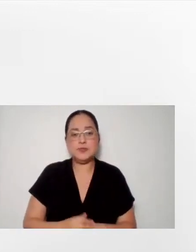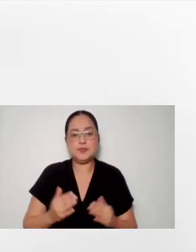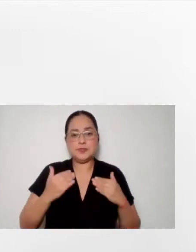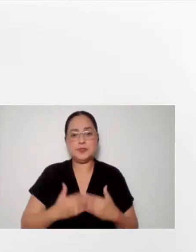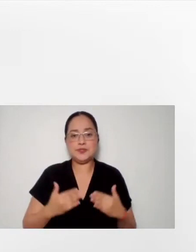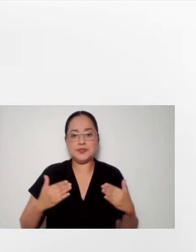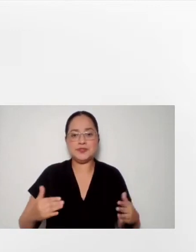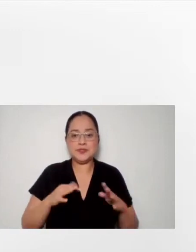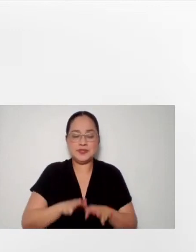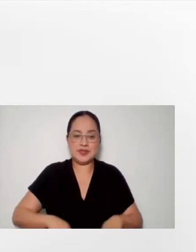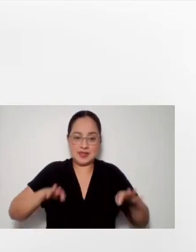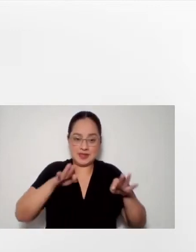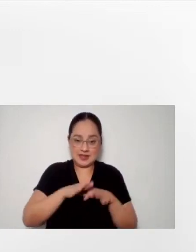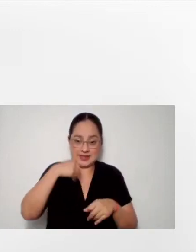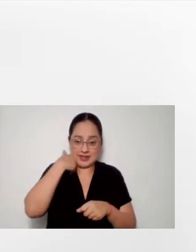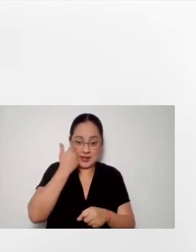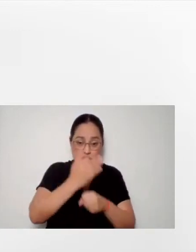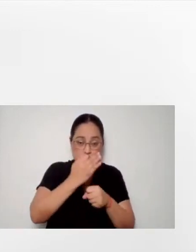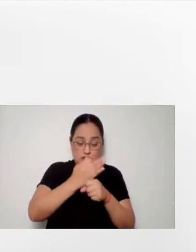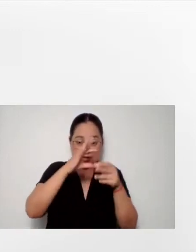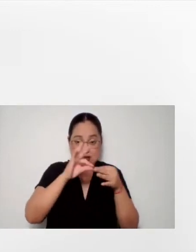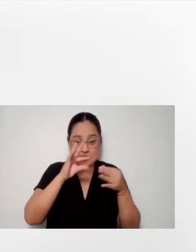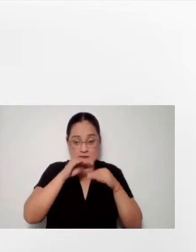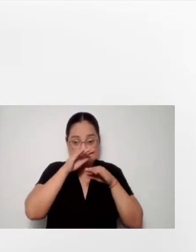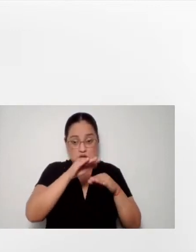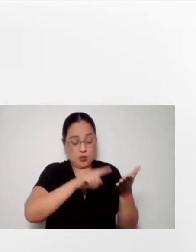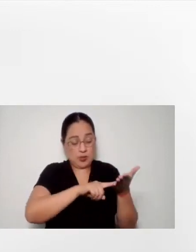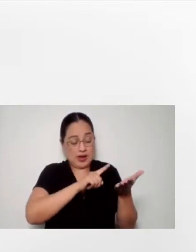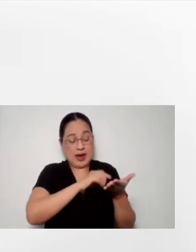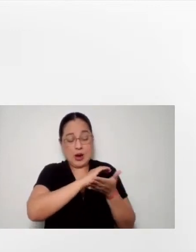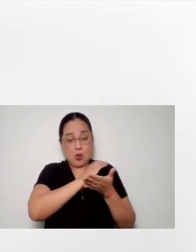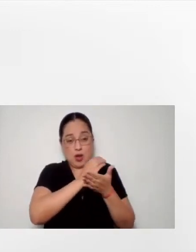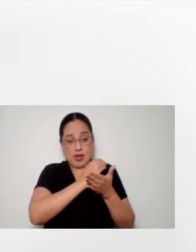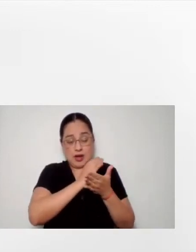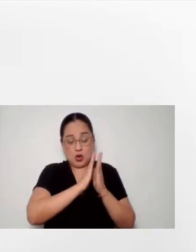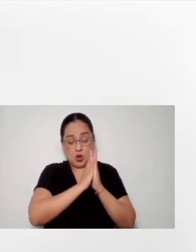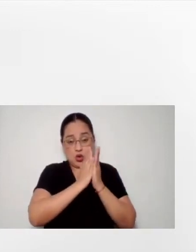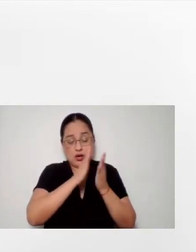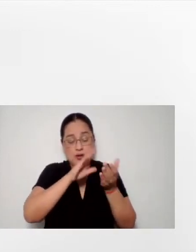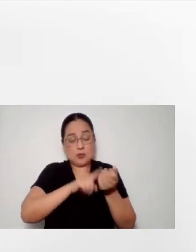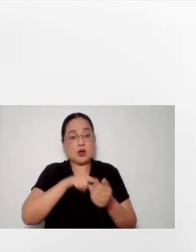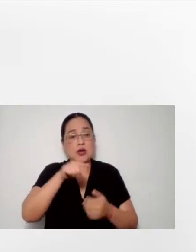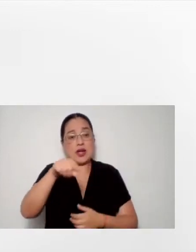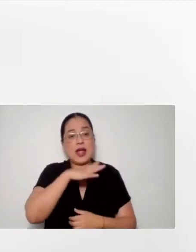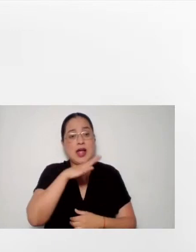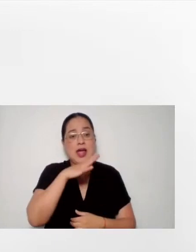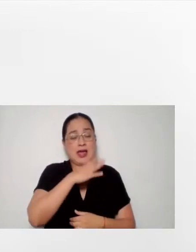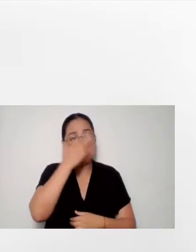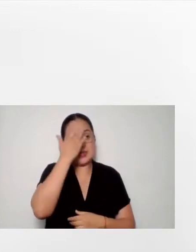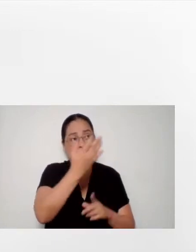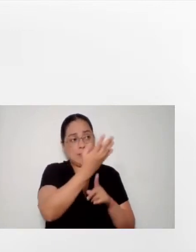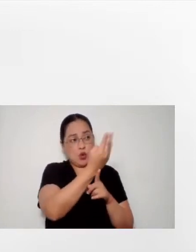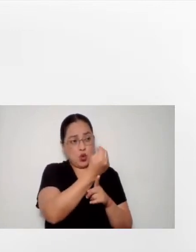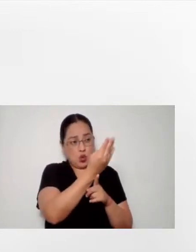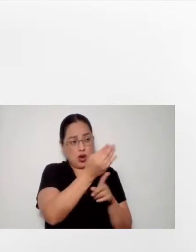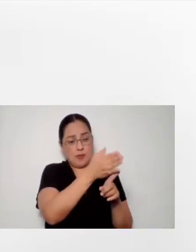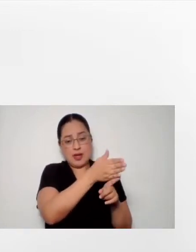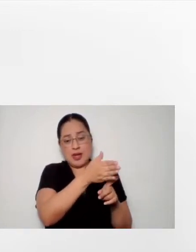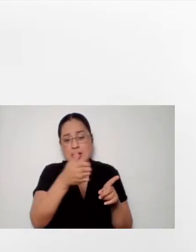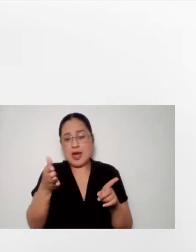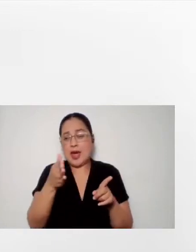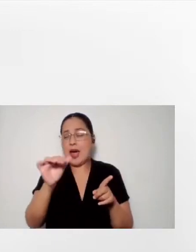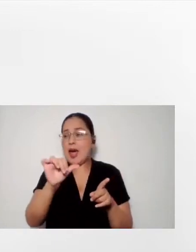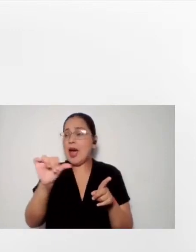resaltar de este cuaderno es que se están estudiando de la 9ª, 10ª y un pequeño pedacito